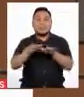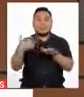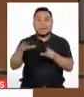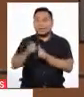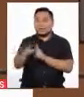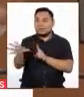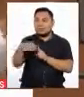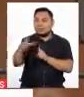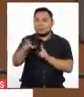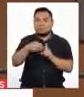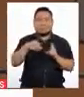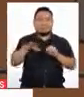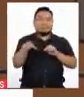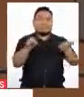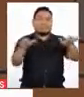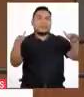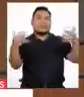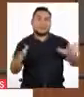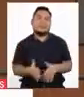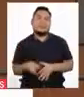y estaban contagiando a res.